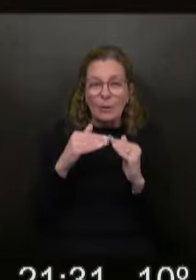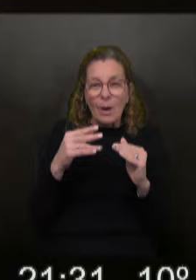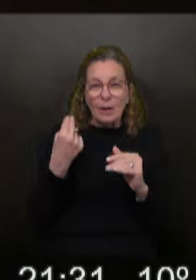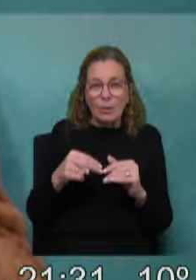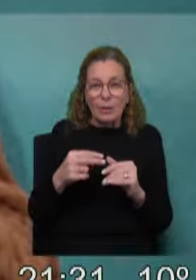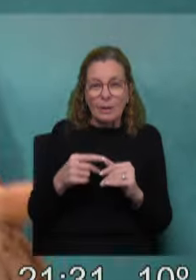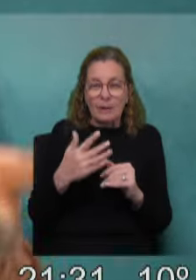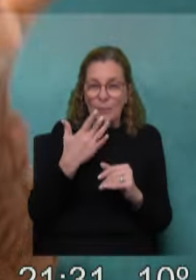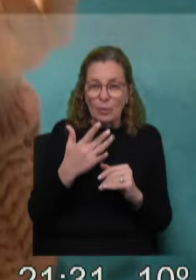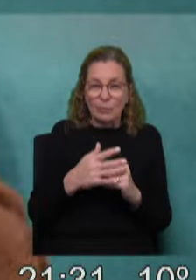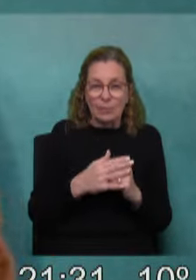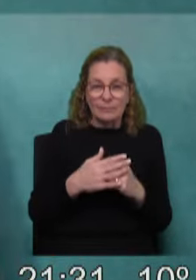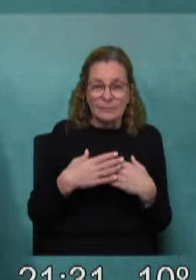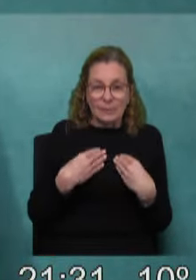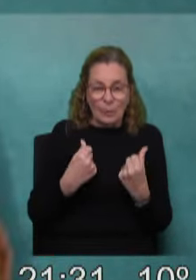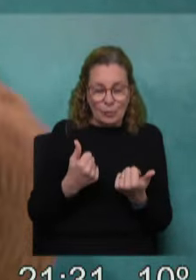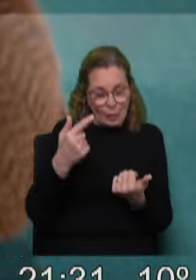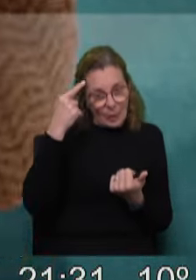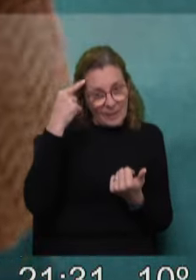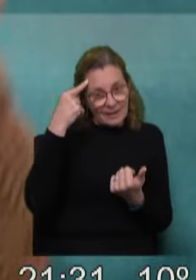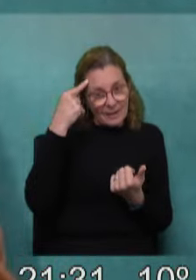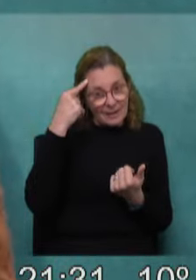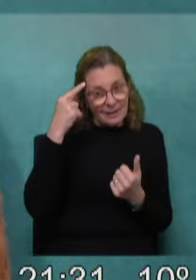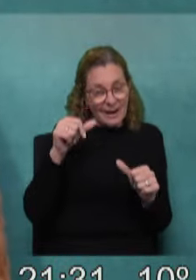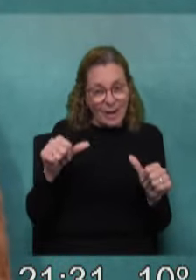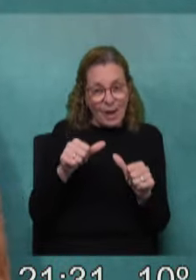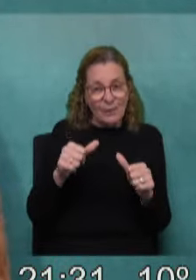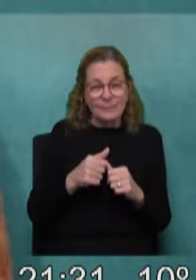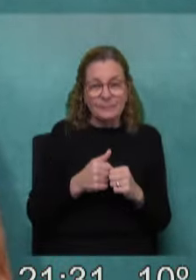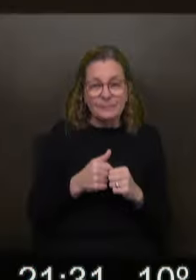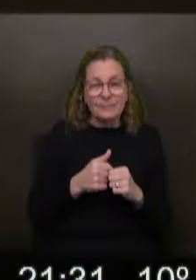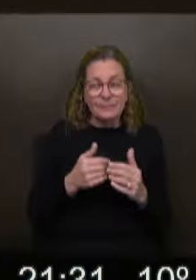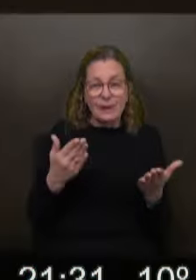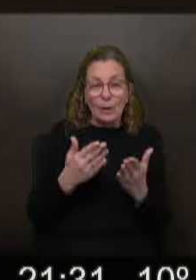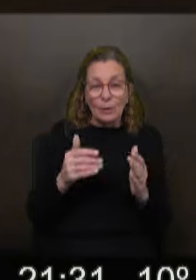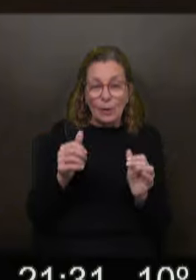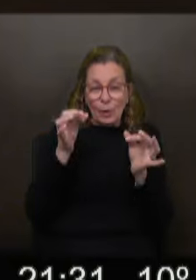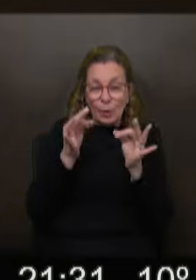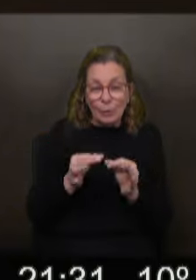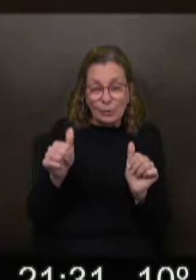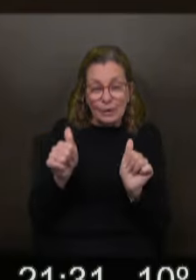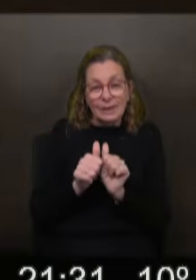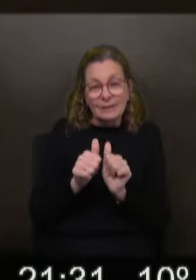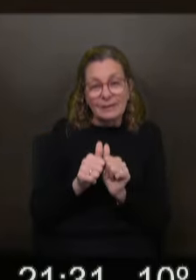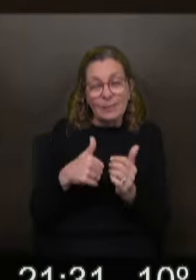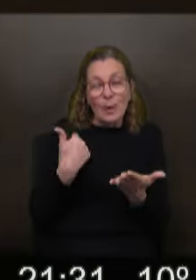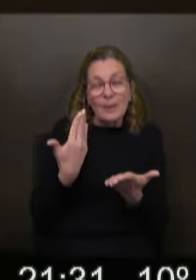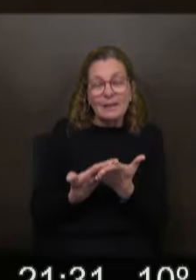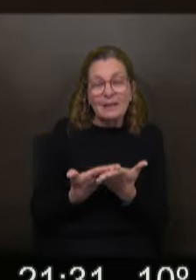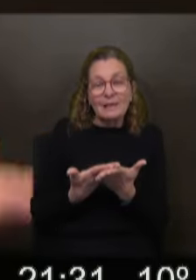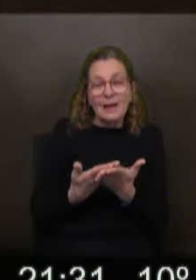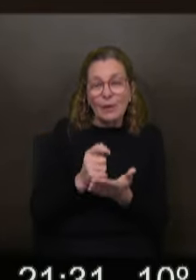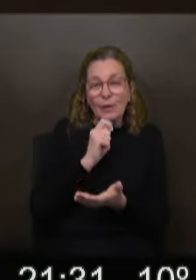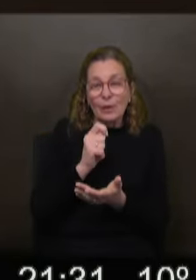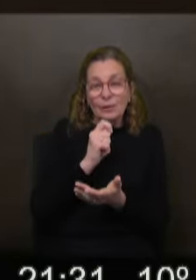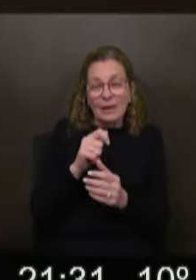igual, luego me emociono de pensarlo y me emociono cada vez que lo hago. Sí. Y bueno, de hecho ahora hiciste, justo en un ratito vamos a presentar una nota,